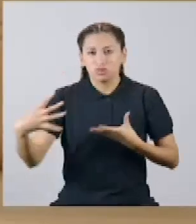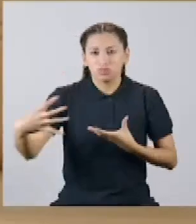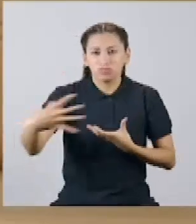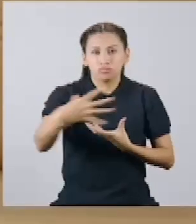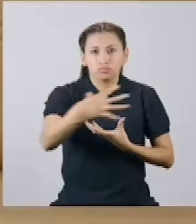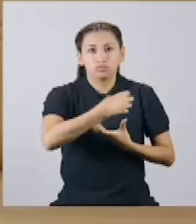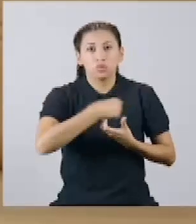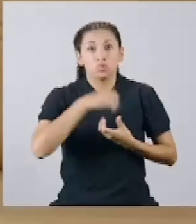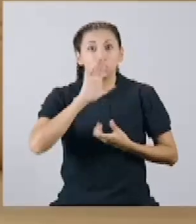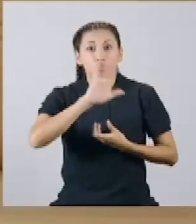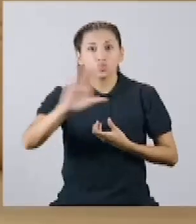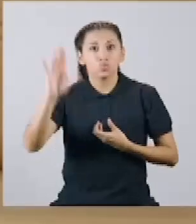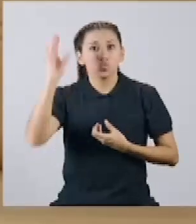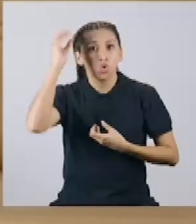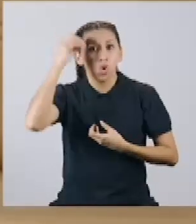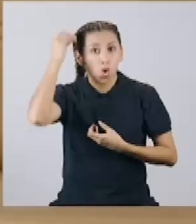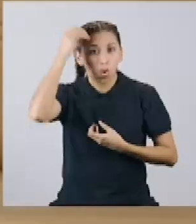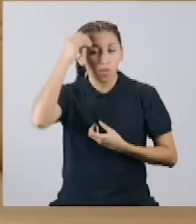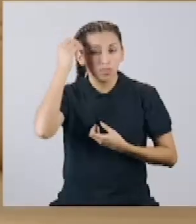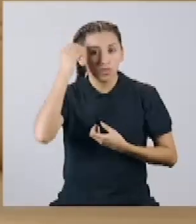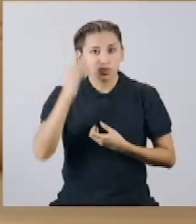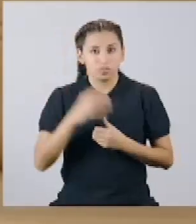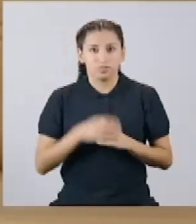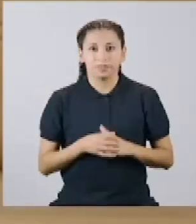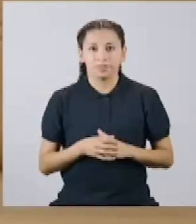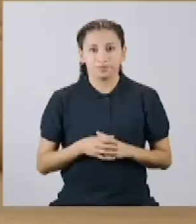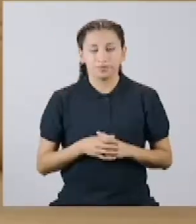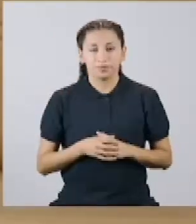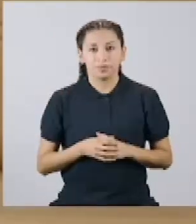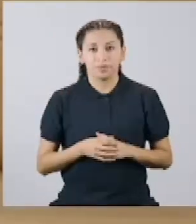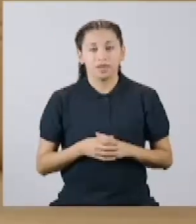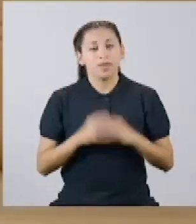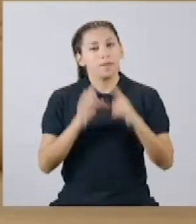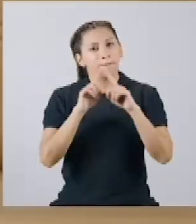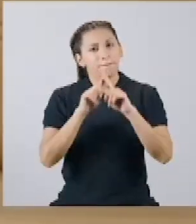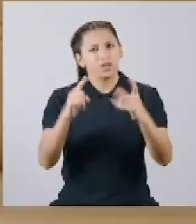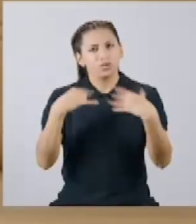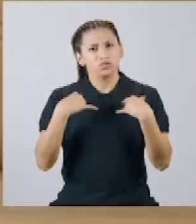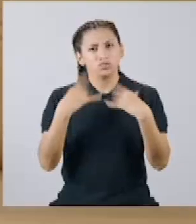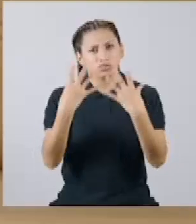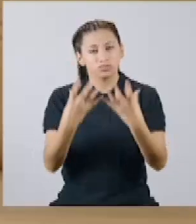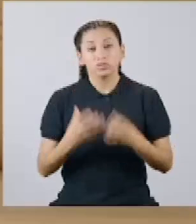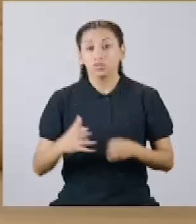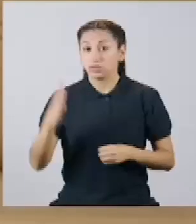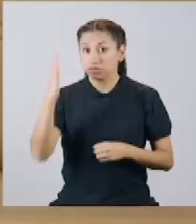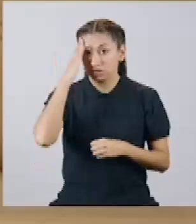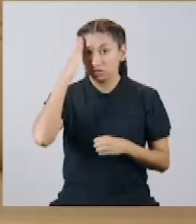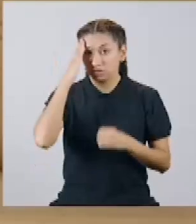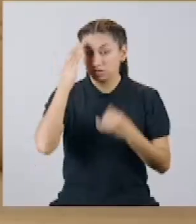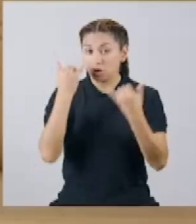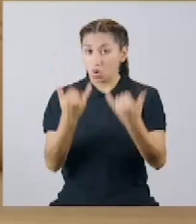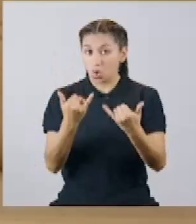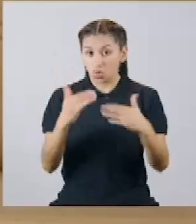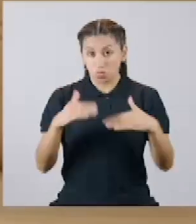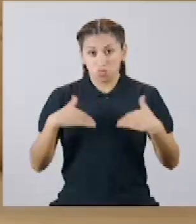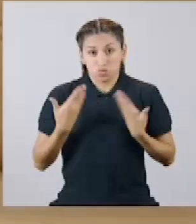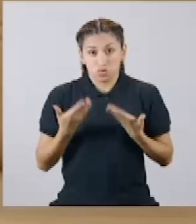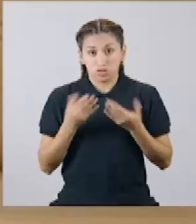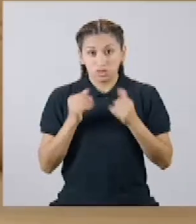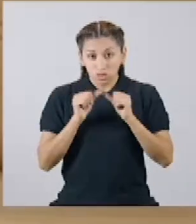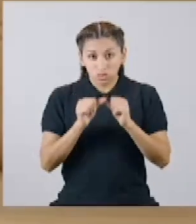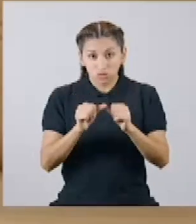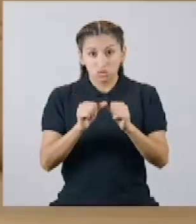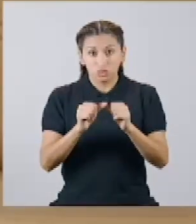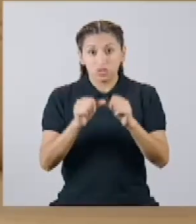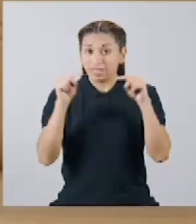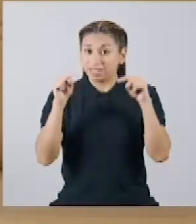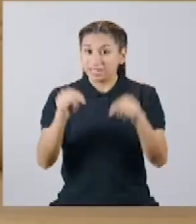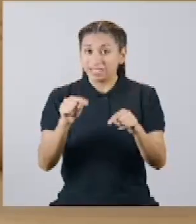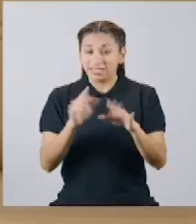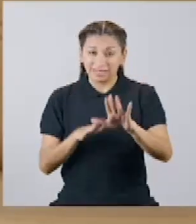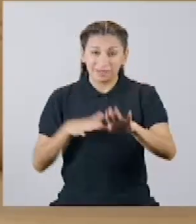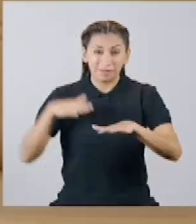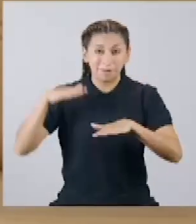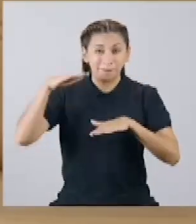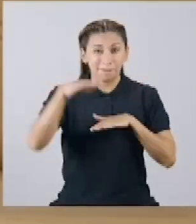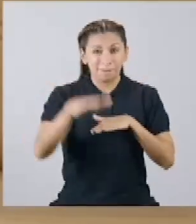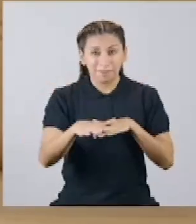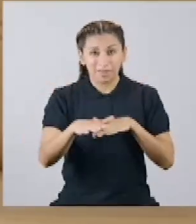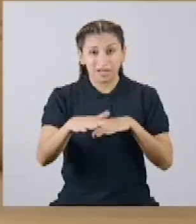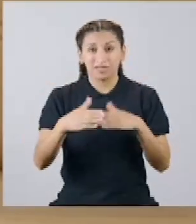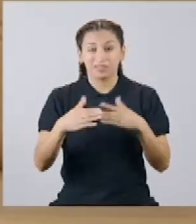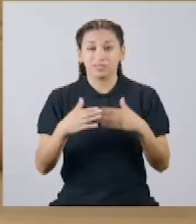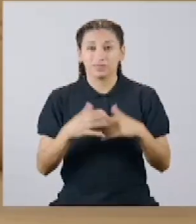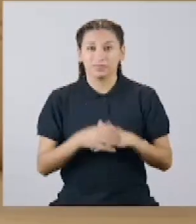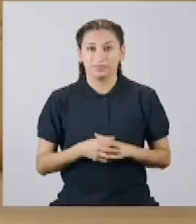reuní diferentes observaciones sobre el tema. Pero quisiera saber si hoy podríamos continuar con el siguiente